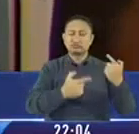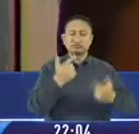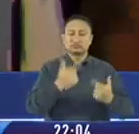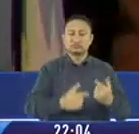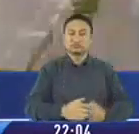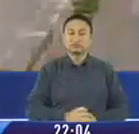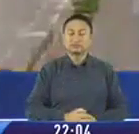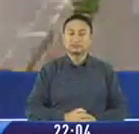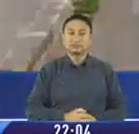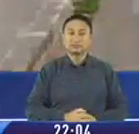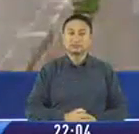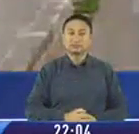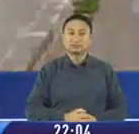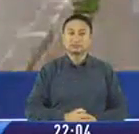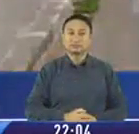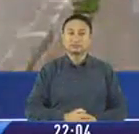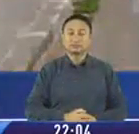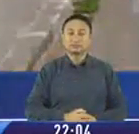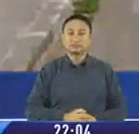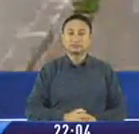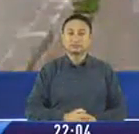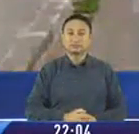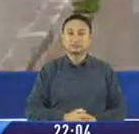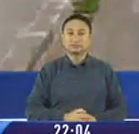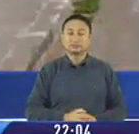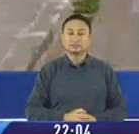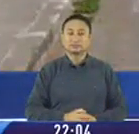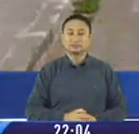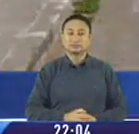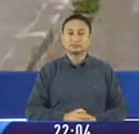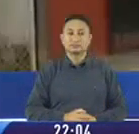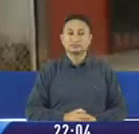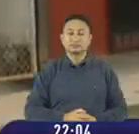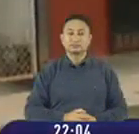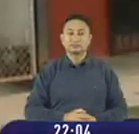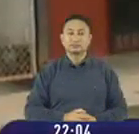sangre los barrios de esa localidad. Informó.